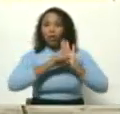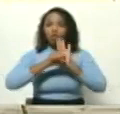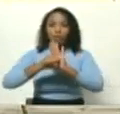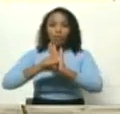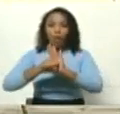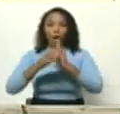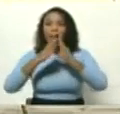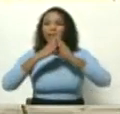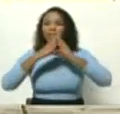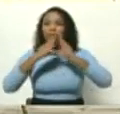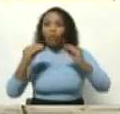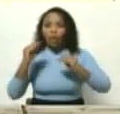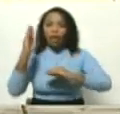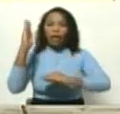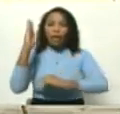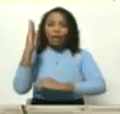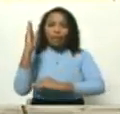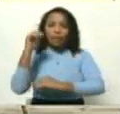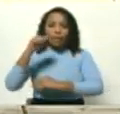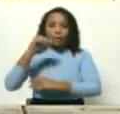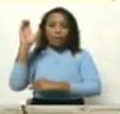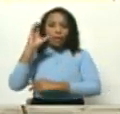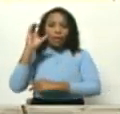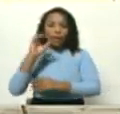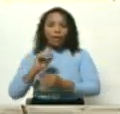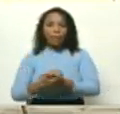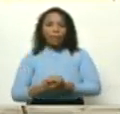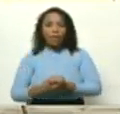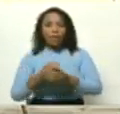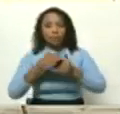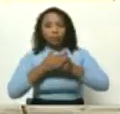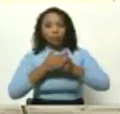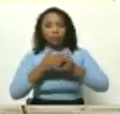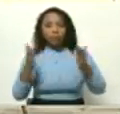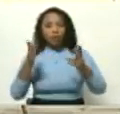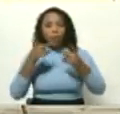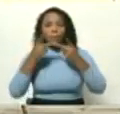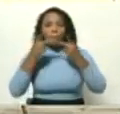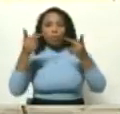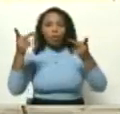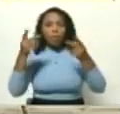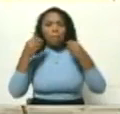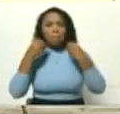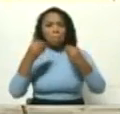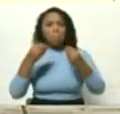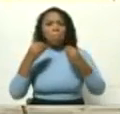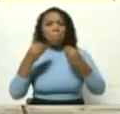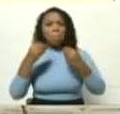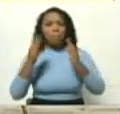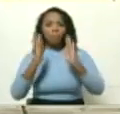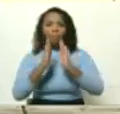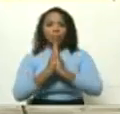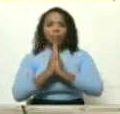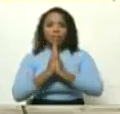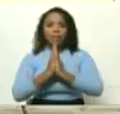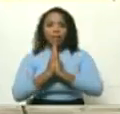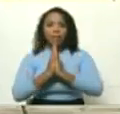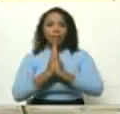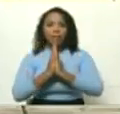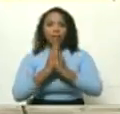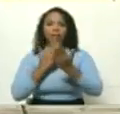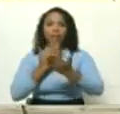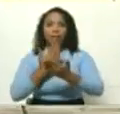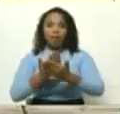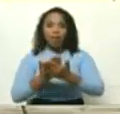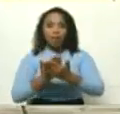pero en todas las iglesias de Caracas, pues estarán abiertas al público para la misa de acción de